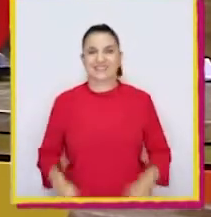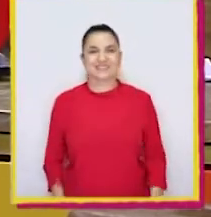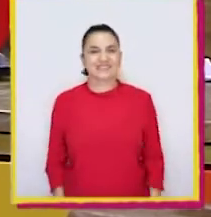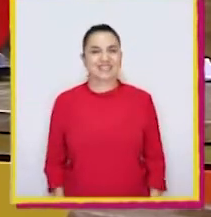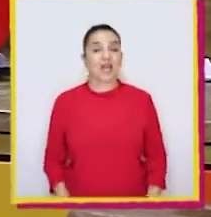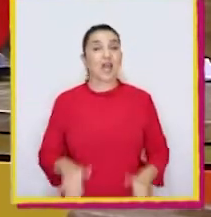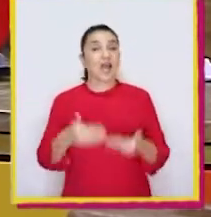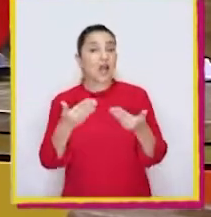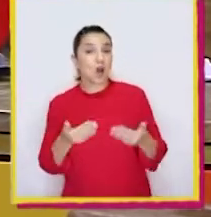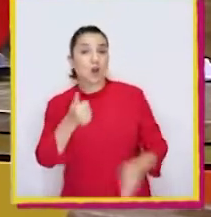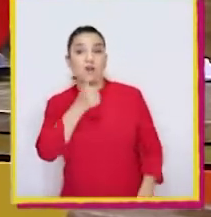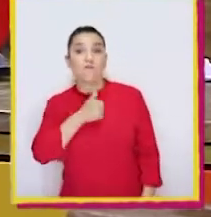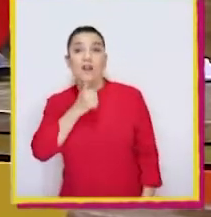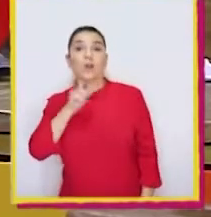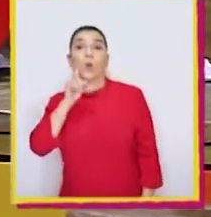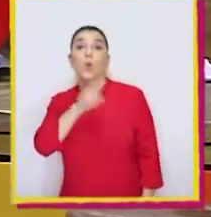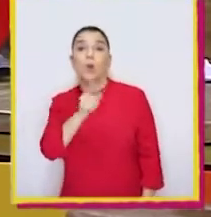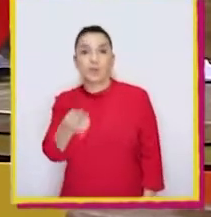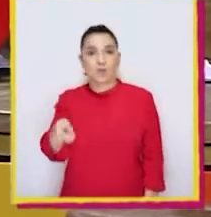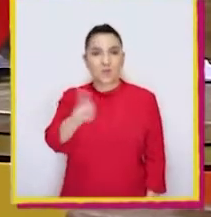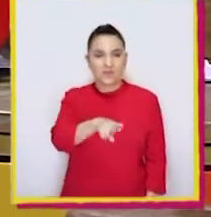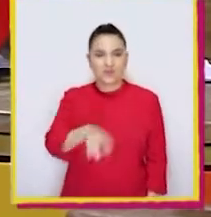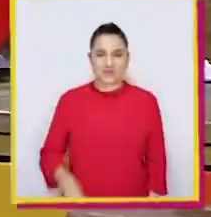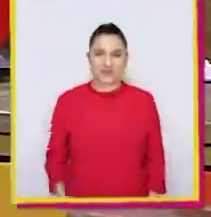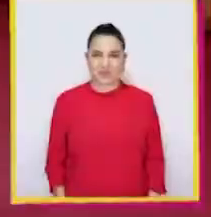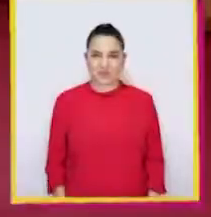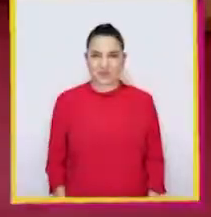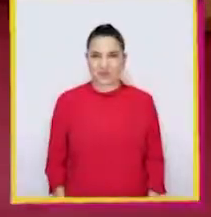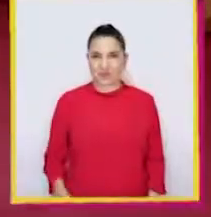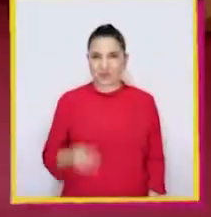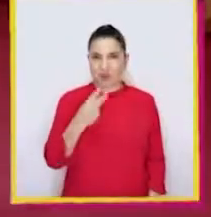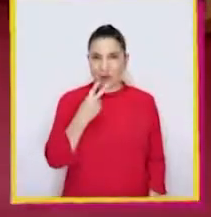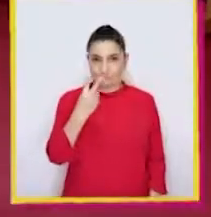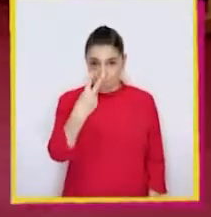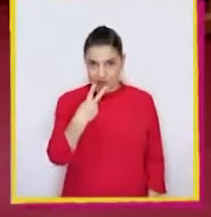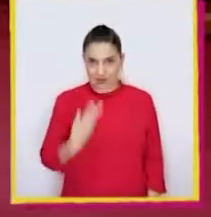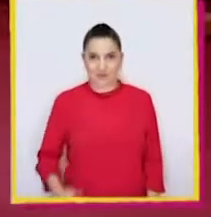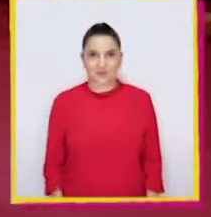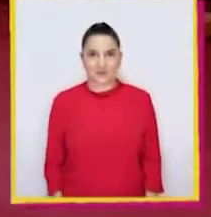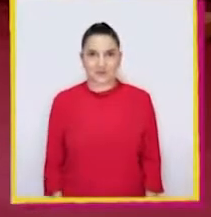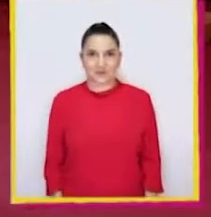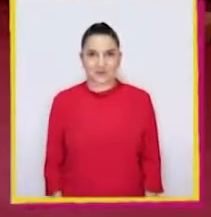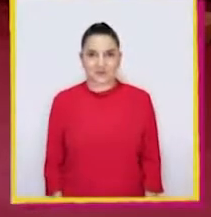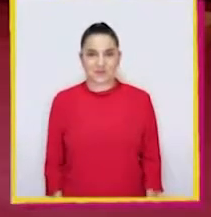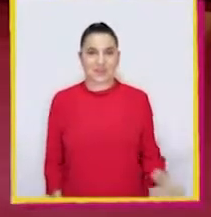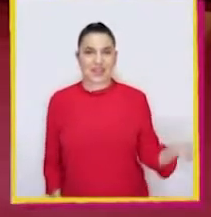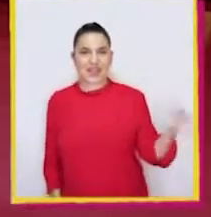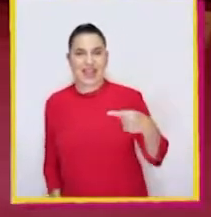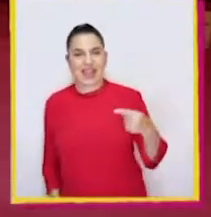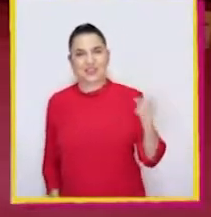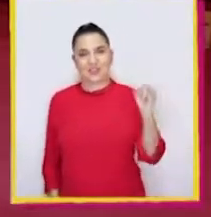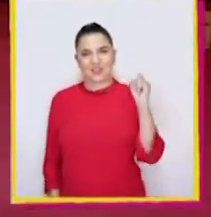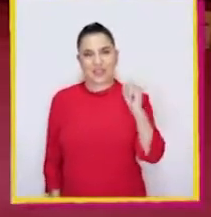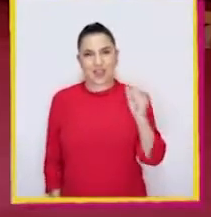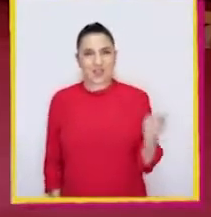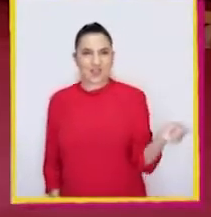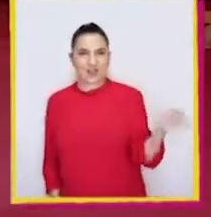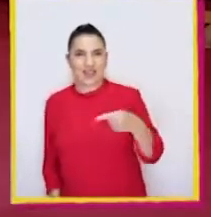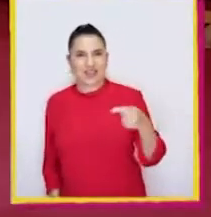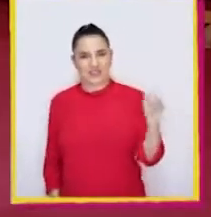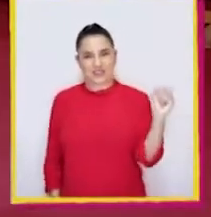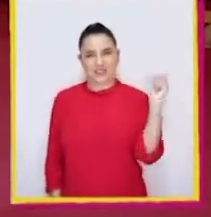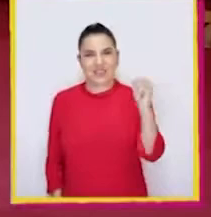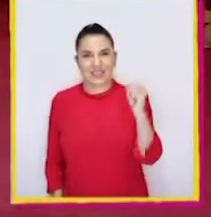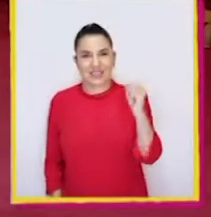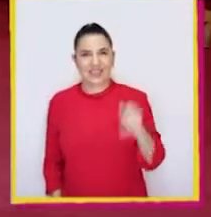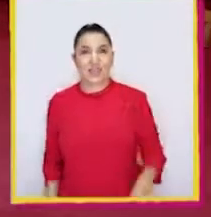¡Súper bien! Ahora nos queda el último patrón. Miren lo que hago. Gancho izquierdo,